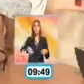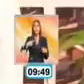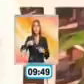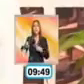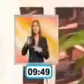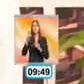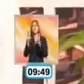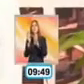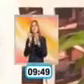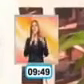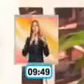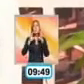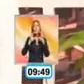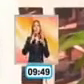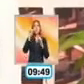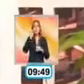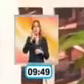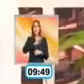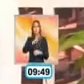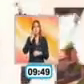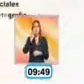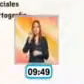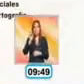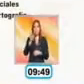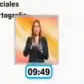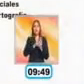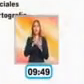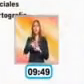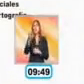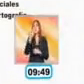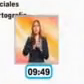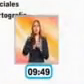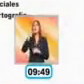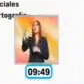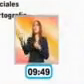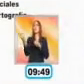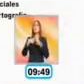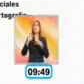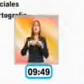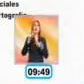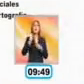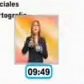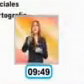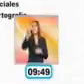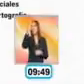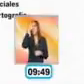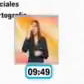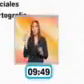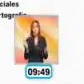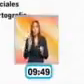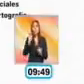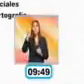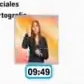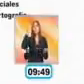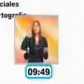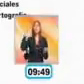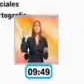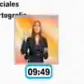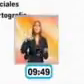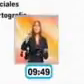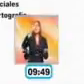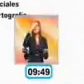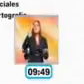establecemos comunicación físicamente lo podamos hacer. O sea, tú no te relaciones con cualquiera que no conoces o que ya tiene mucho tiempo que no ves, ¿no? No